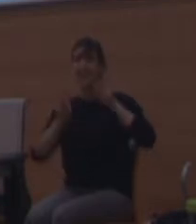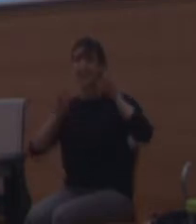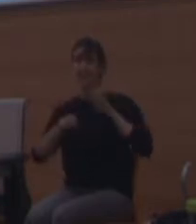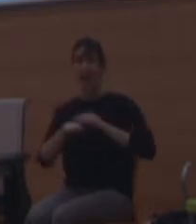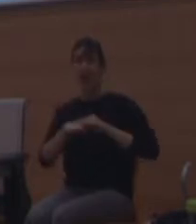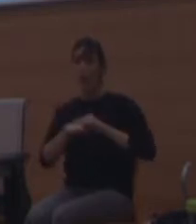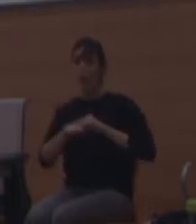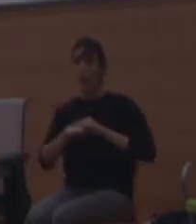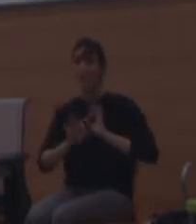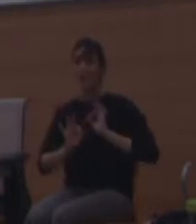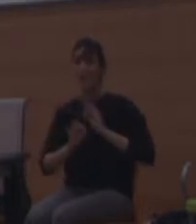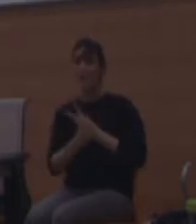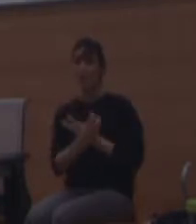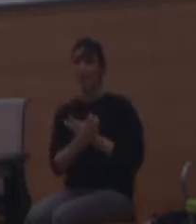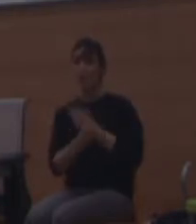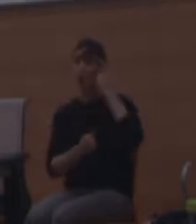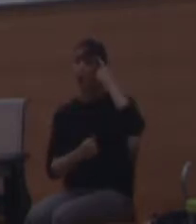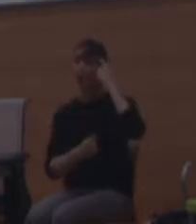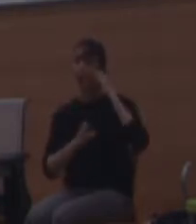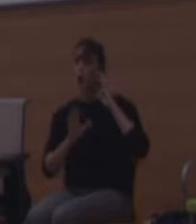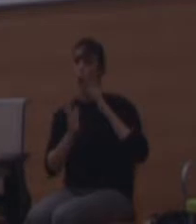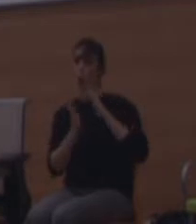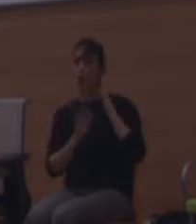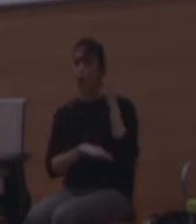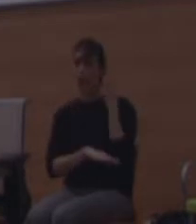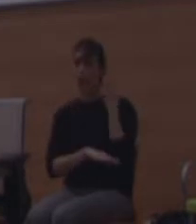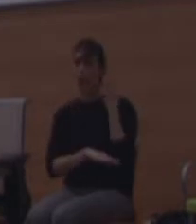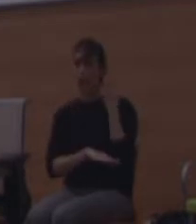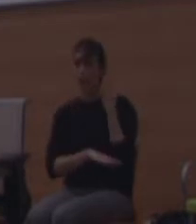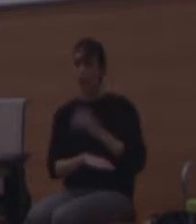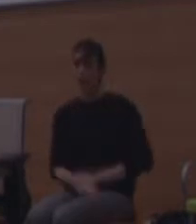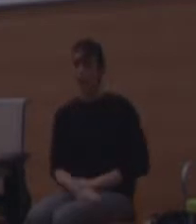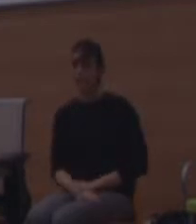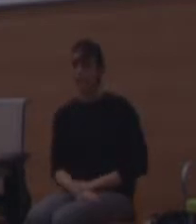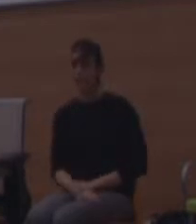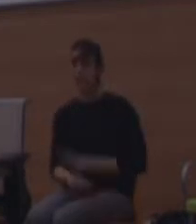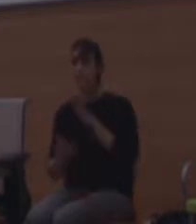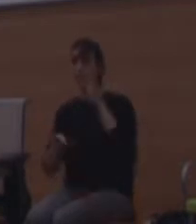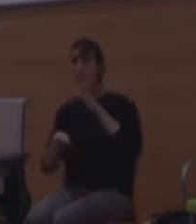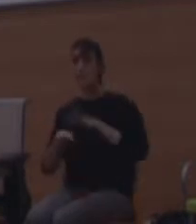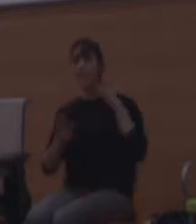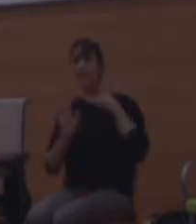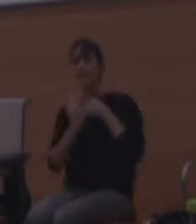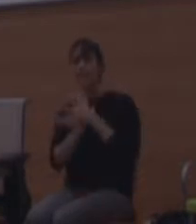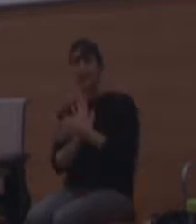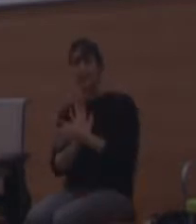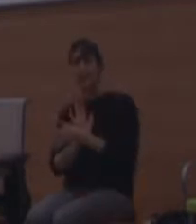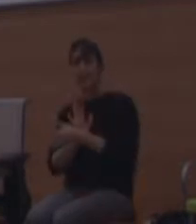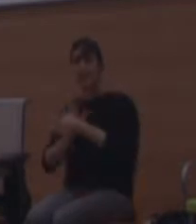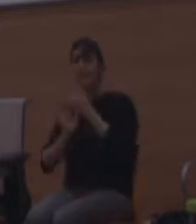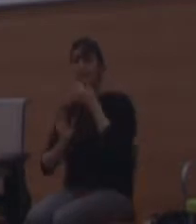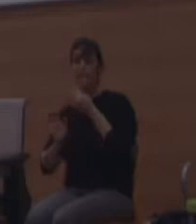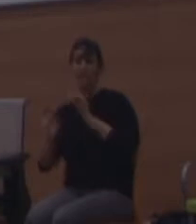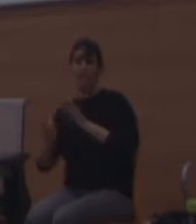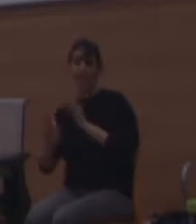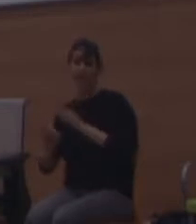un tóxico neuronal. ¿De acuerdo? para describir sencillamente la